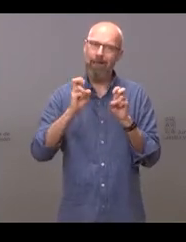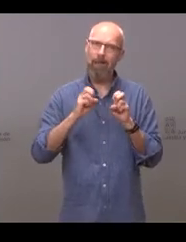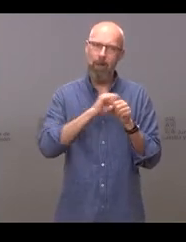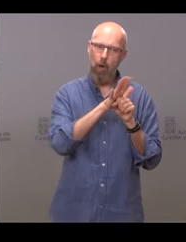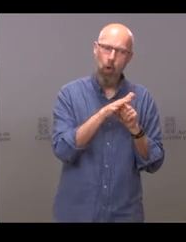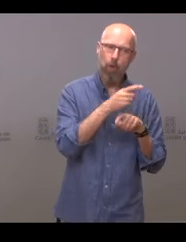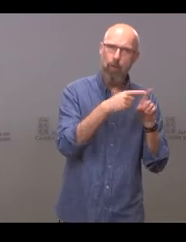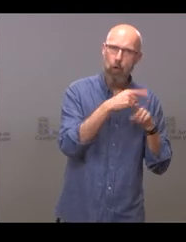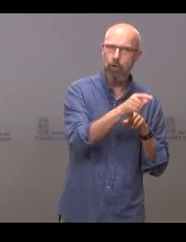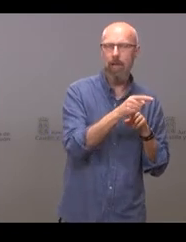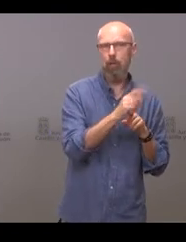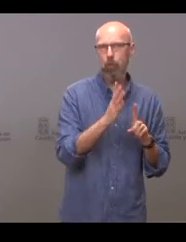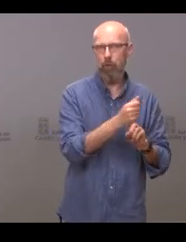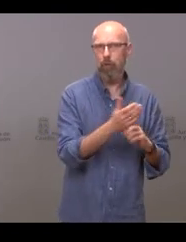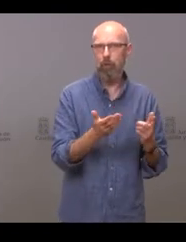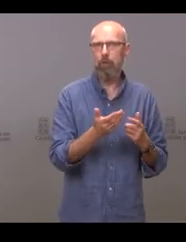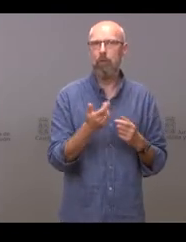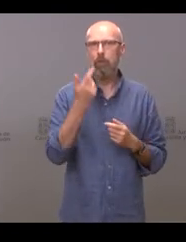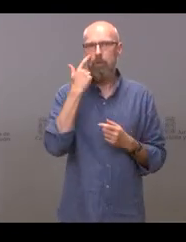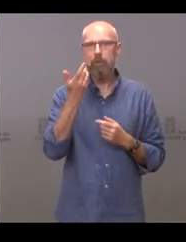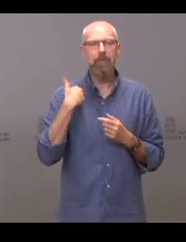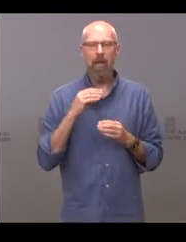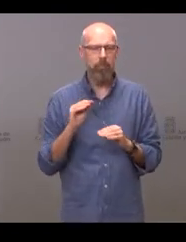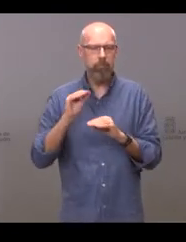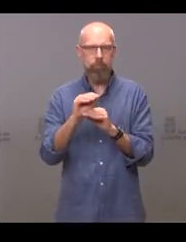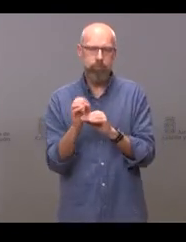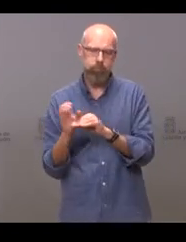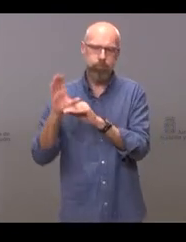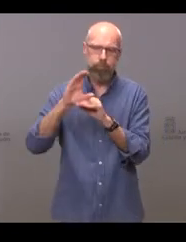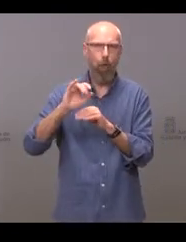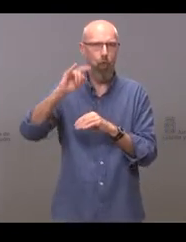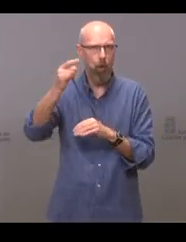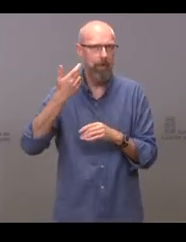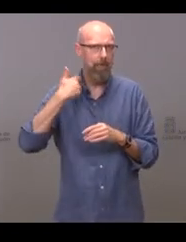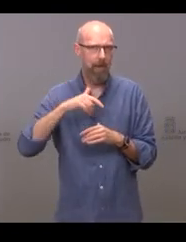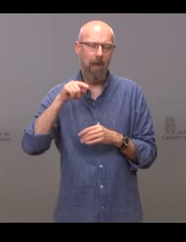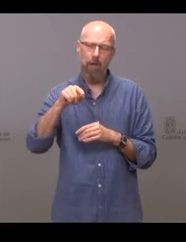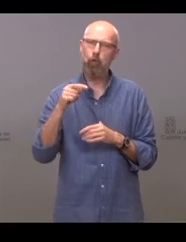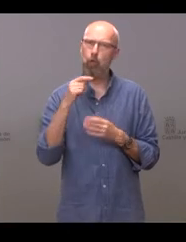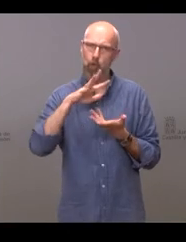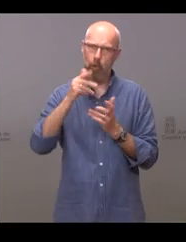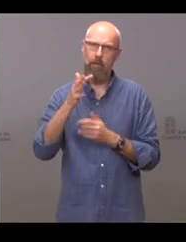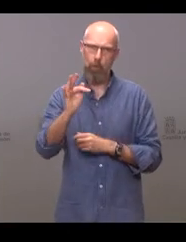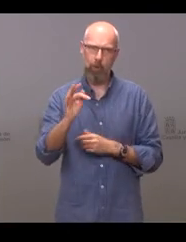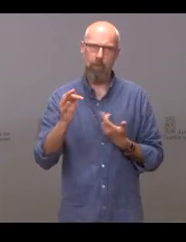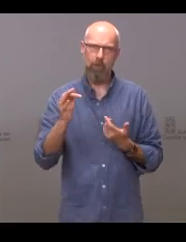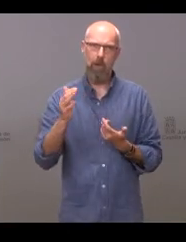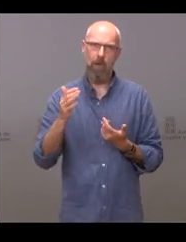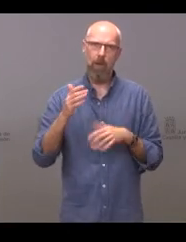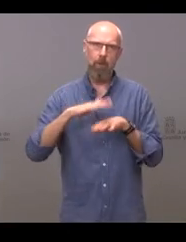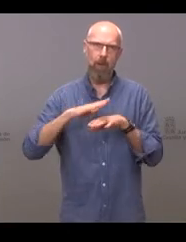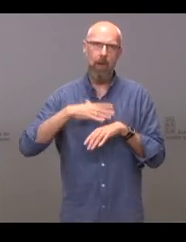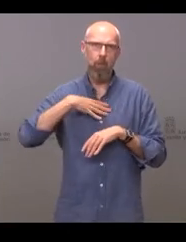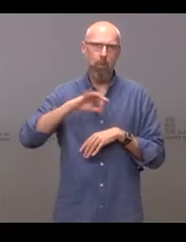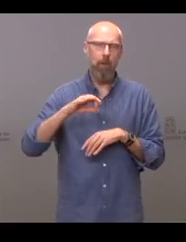los penales a mucho más del doble de lo que había y creo que es una una buena noticia para que muchas prácticamente